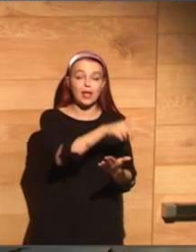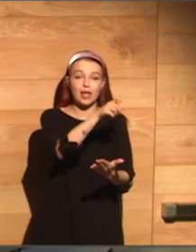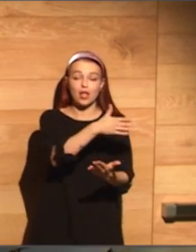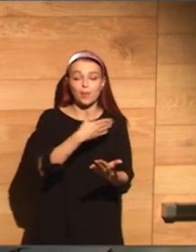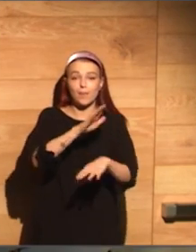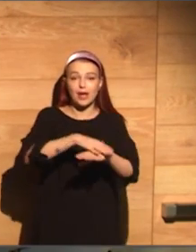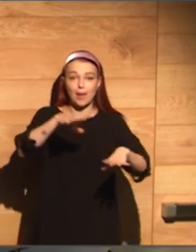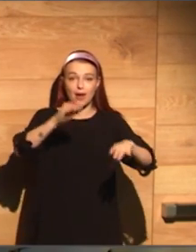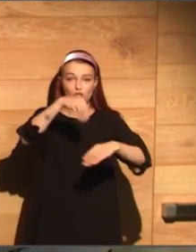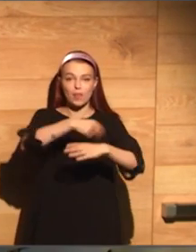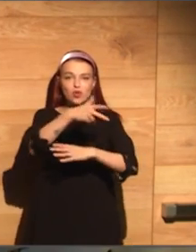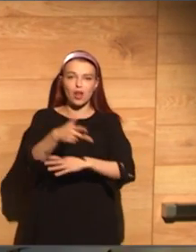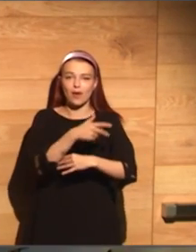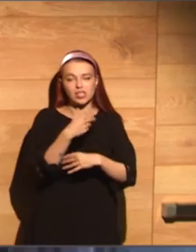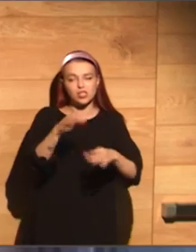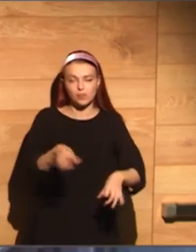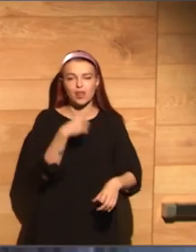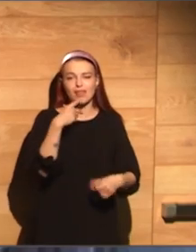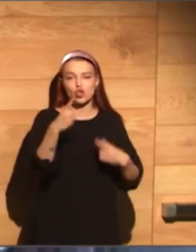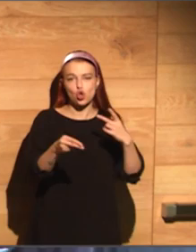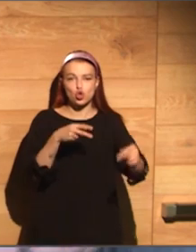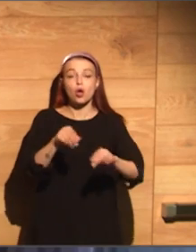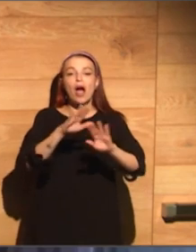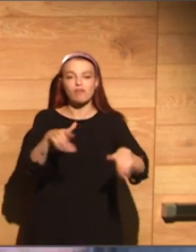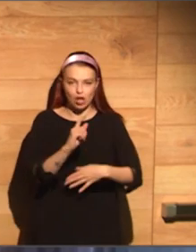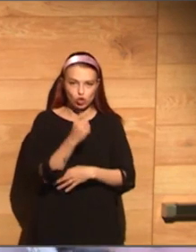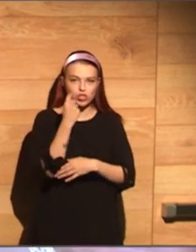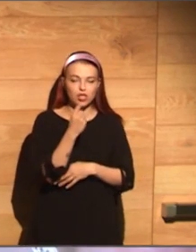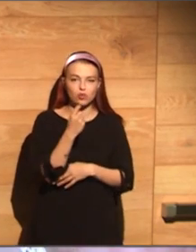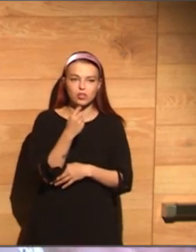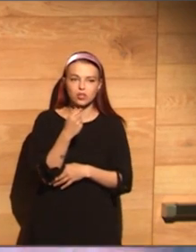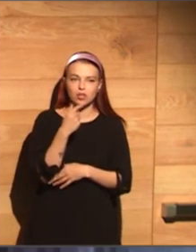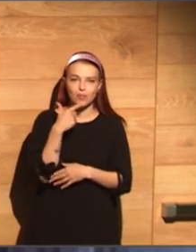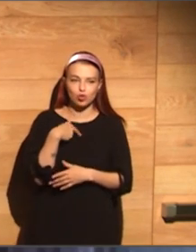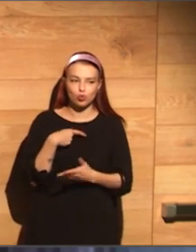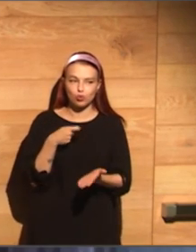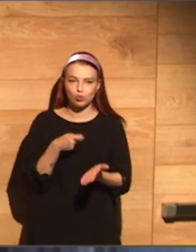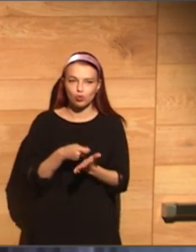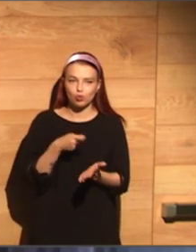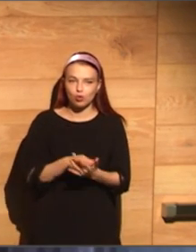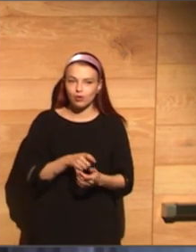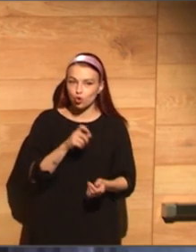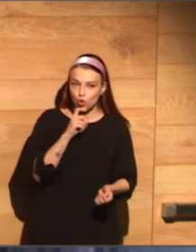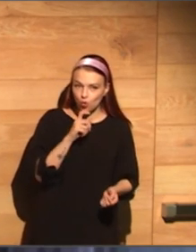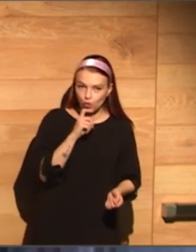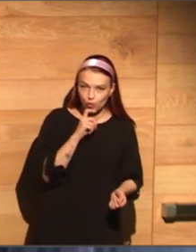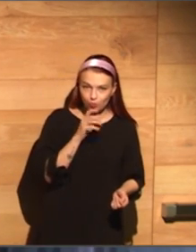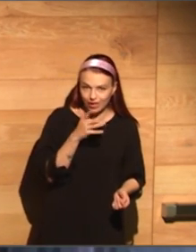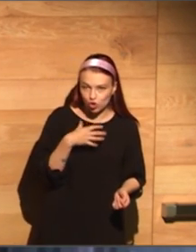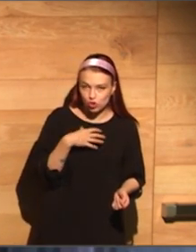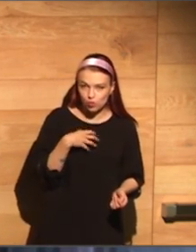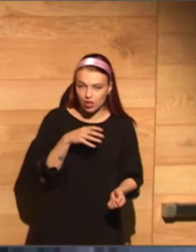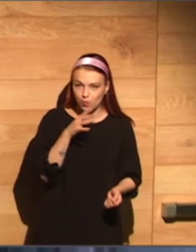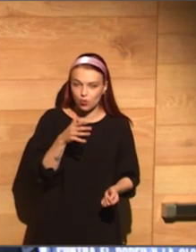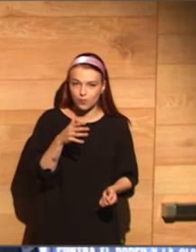ahí, y también se valoró hacer un escenario, pero dijo: ¿pero cómo vamos a pagar todo esto? Es que eso no se podía, ¿no? De escritura es